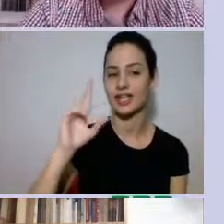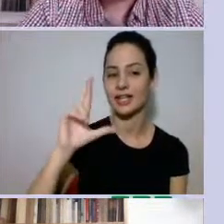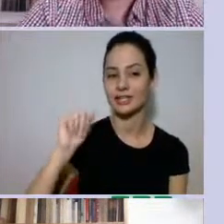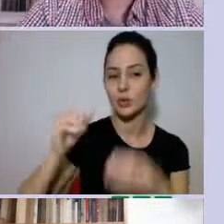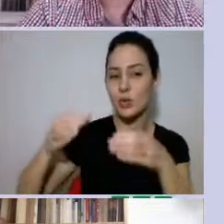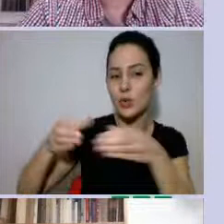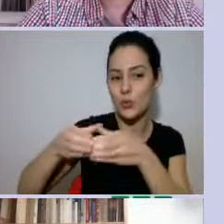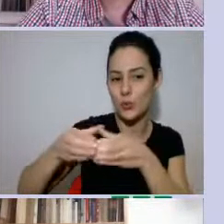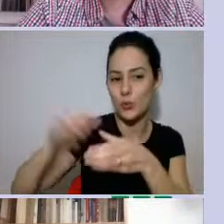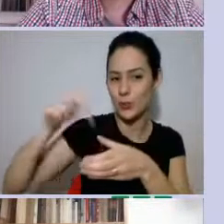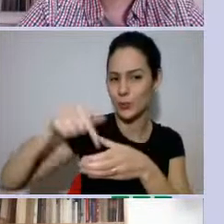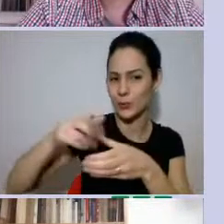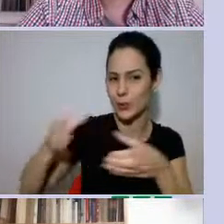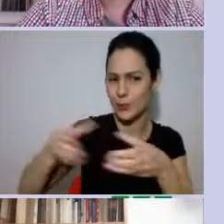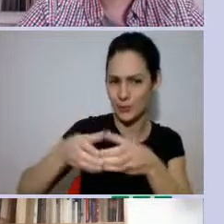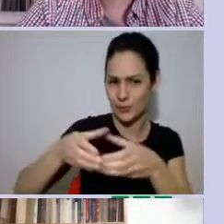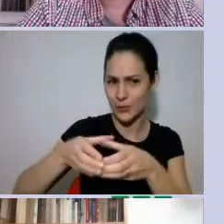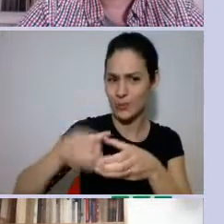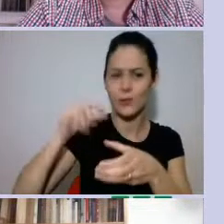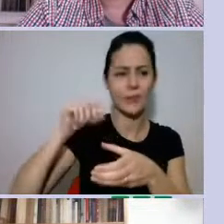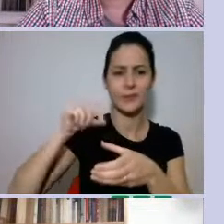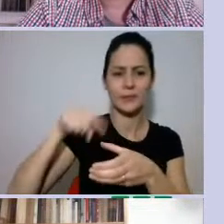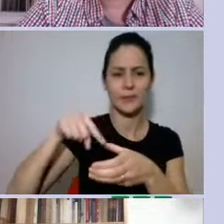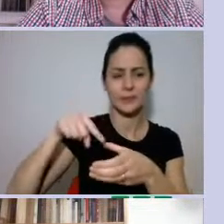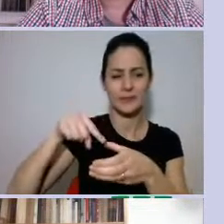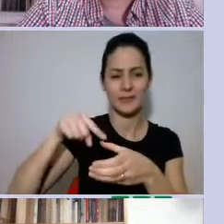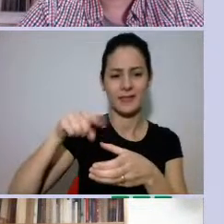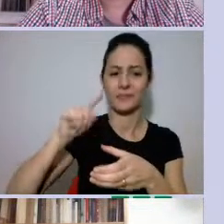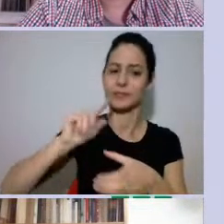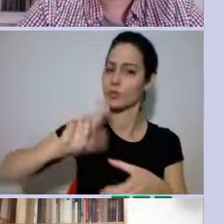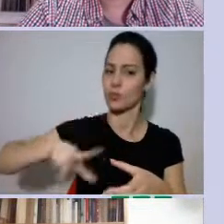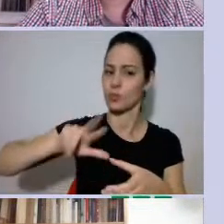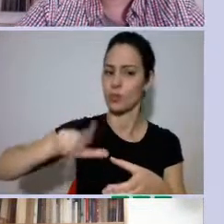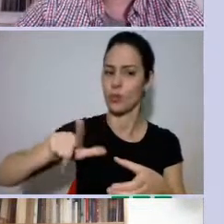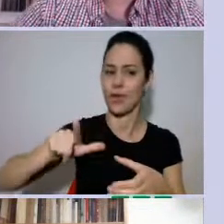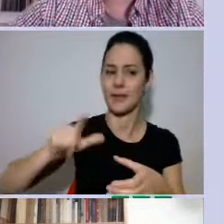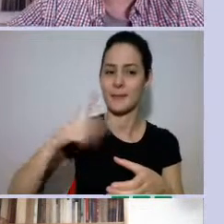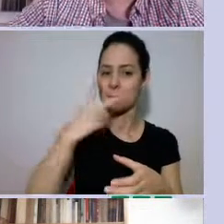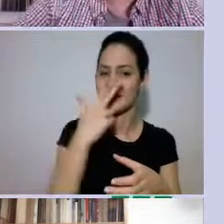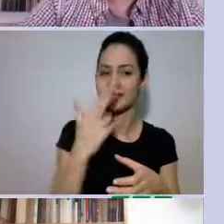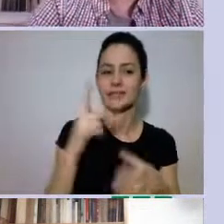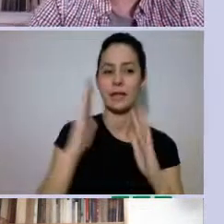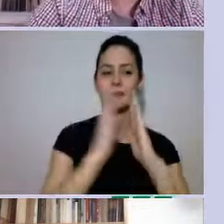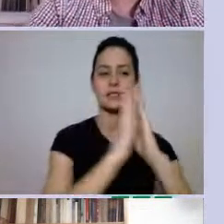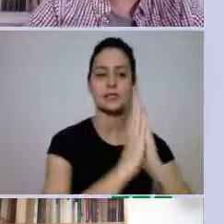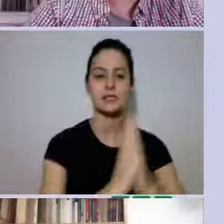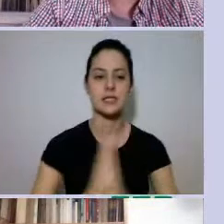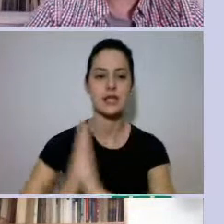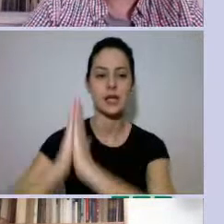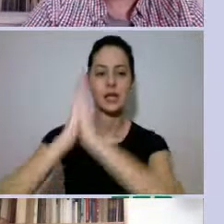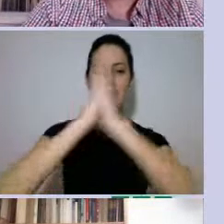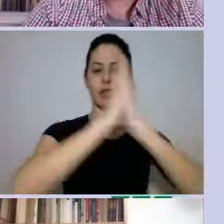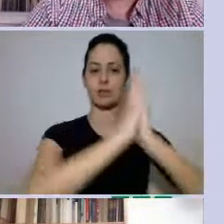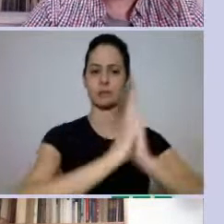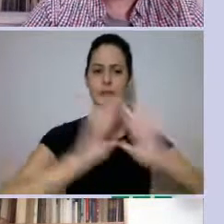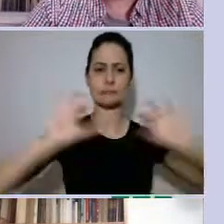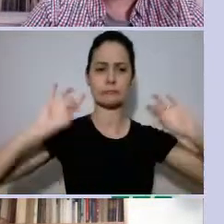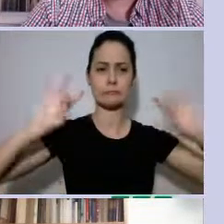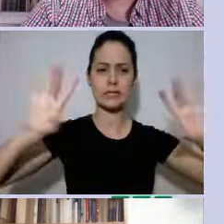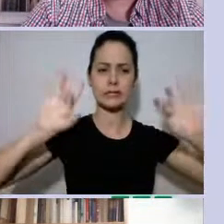Las borracheras colectivas que eran no para, para situaciones sagradas, rituales sagradas,